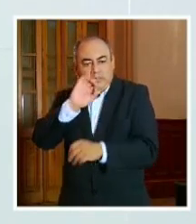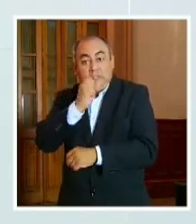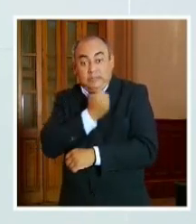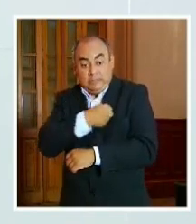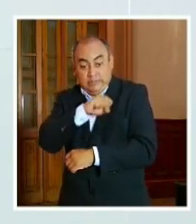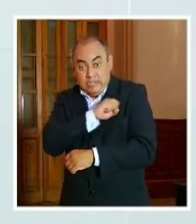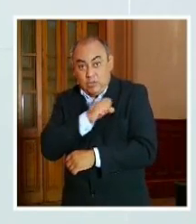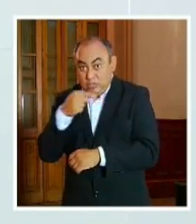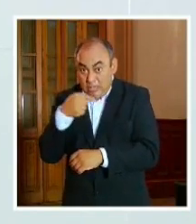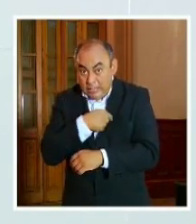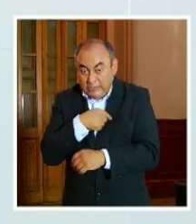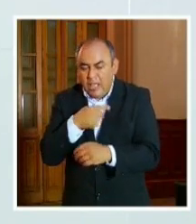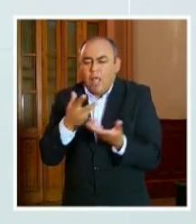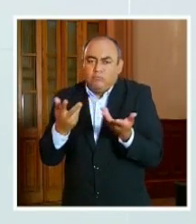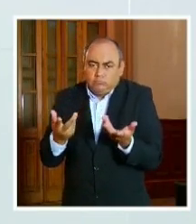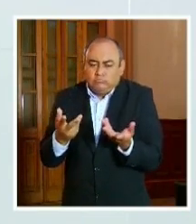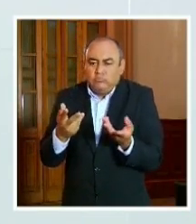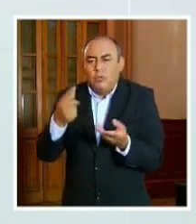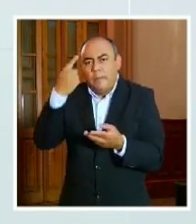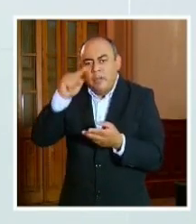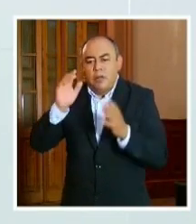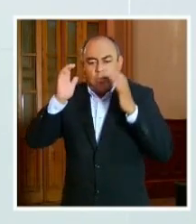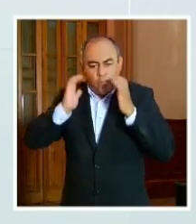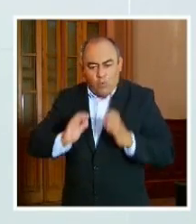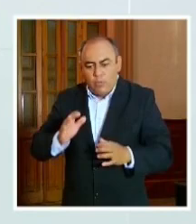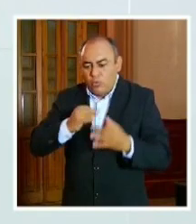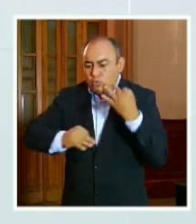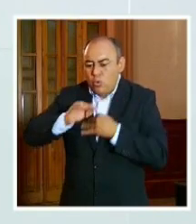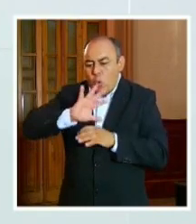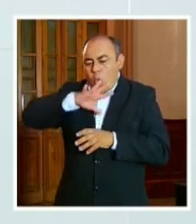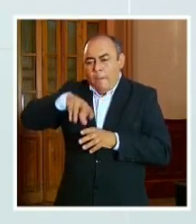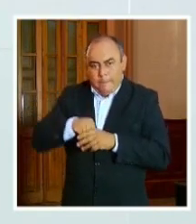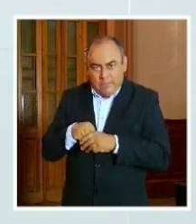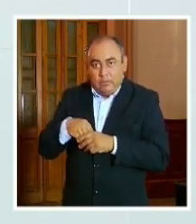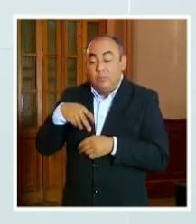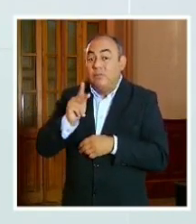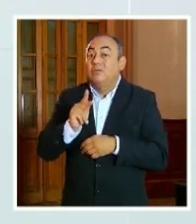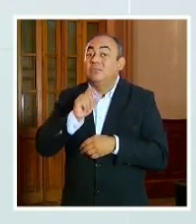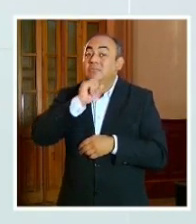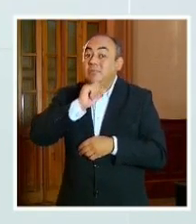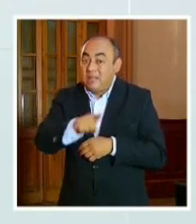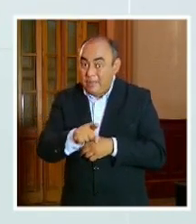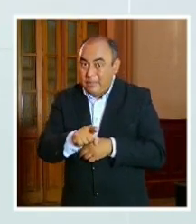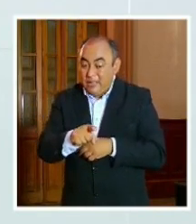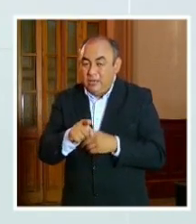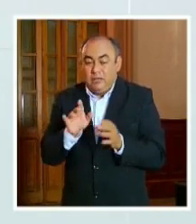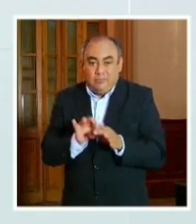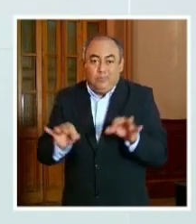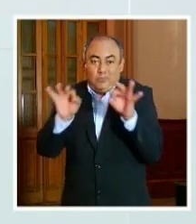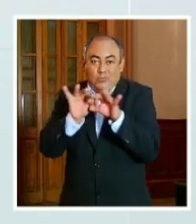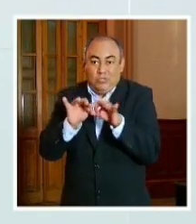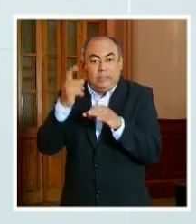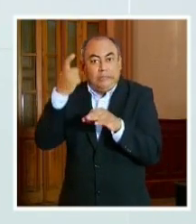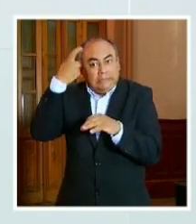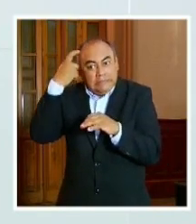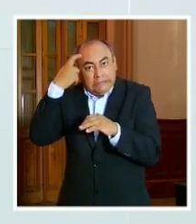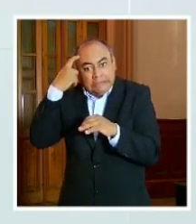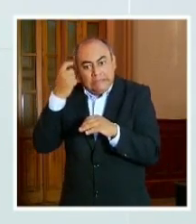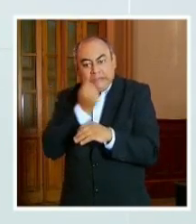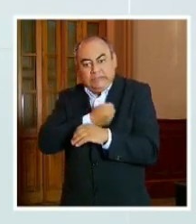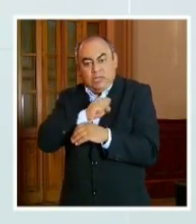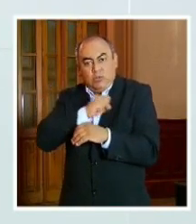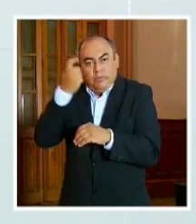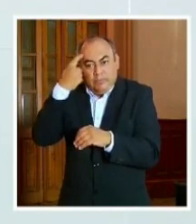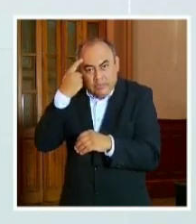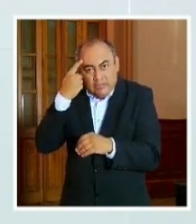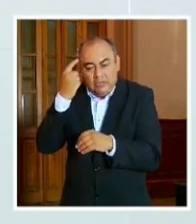del bienestar físico de nuestros órganos y sistemas, pero también el bienestar desde el punto de vista mental, social,